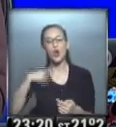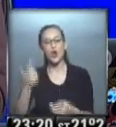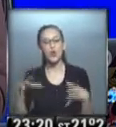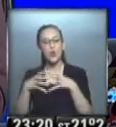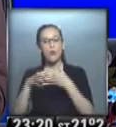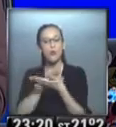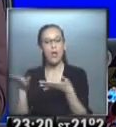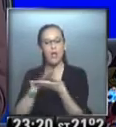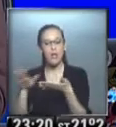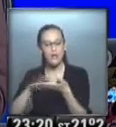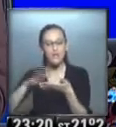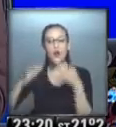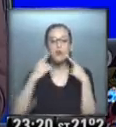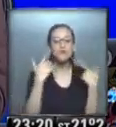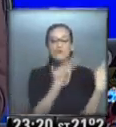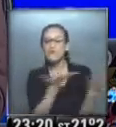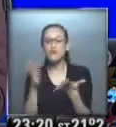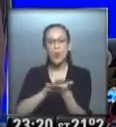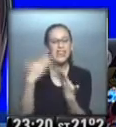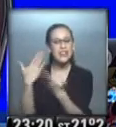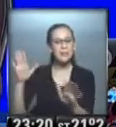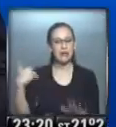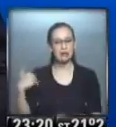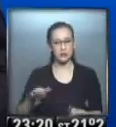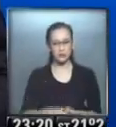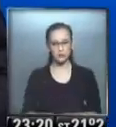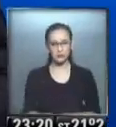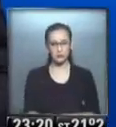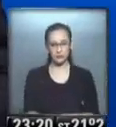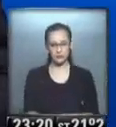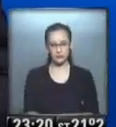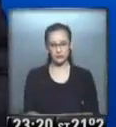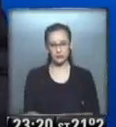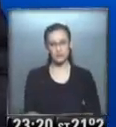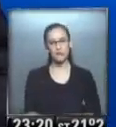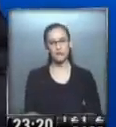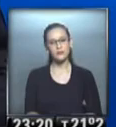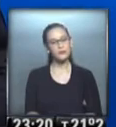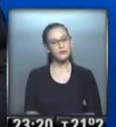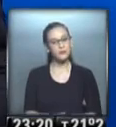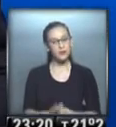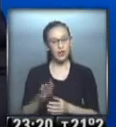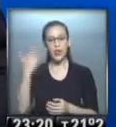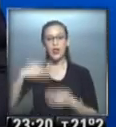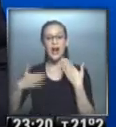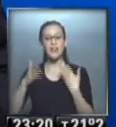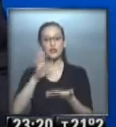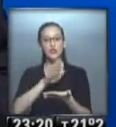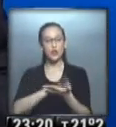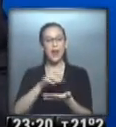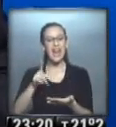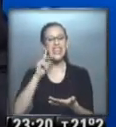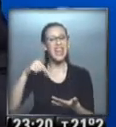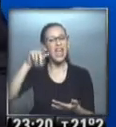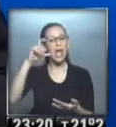nuevas bandas que andan dando vuelta por la escena independiente argentina. Y después hablaremos del término line-up, que